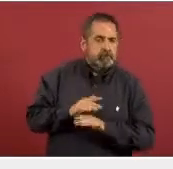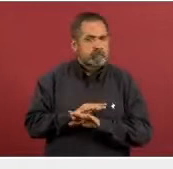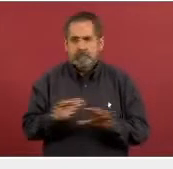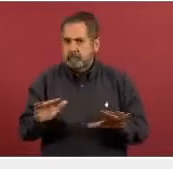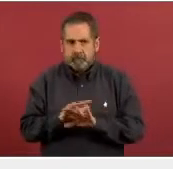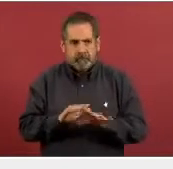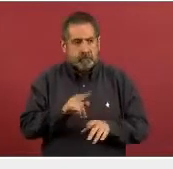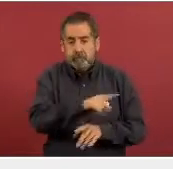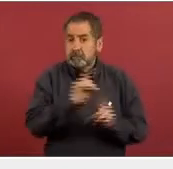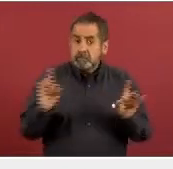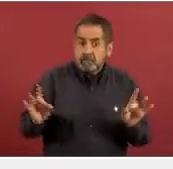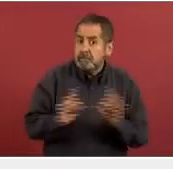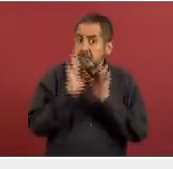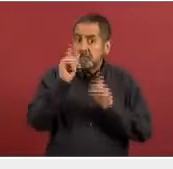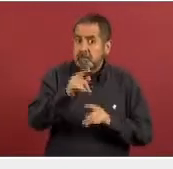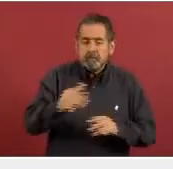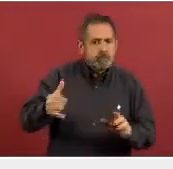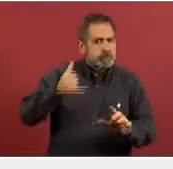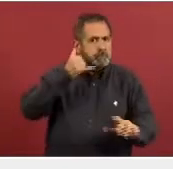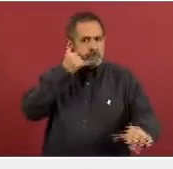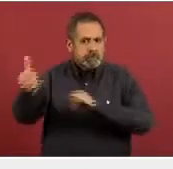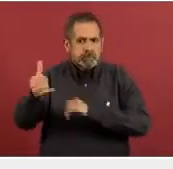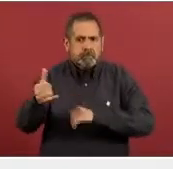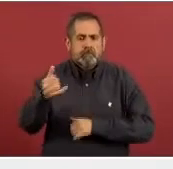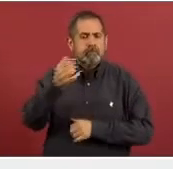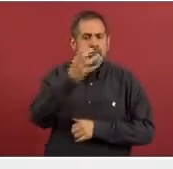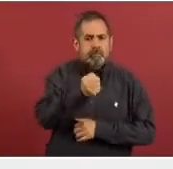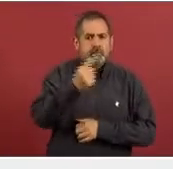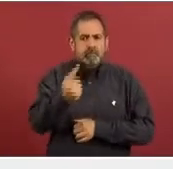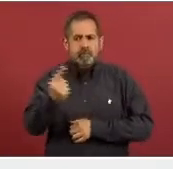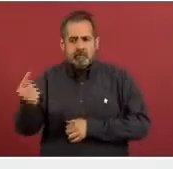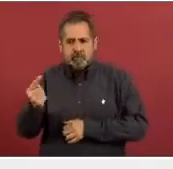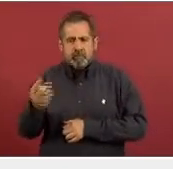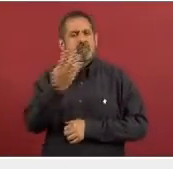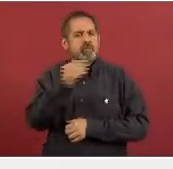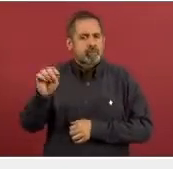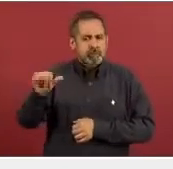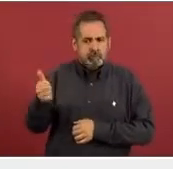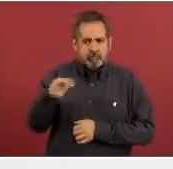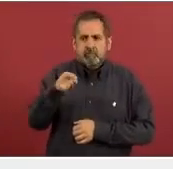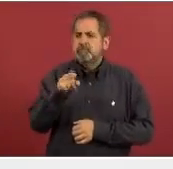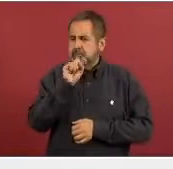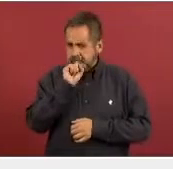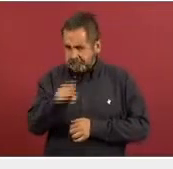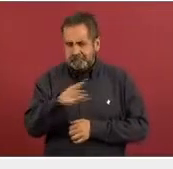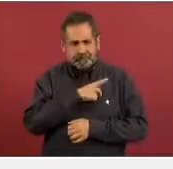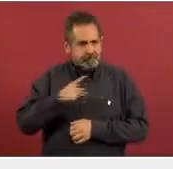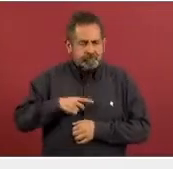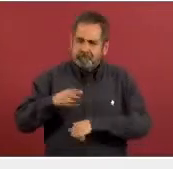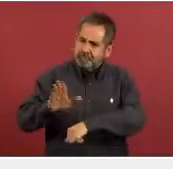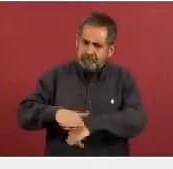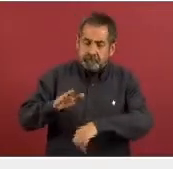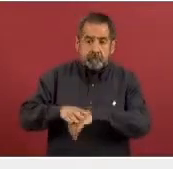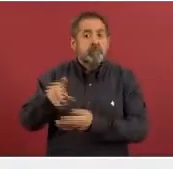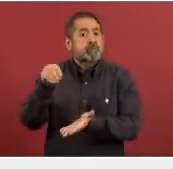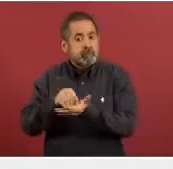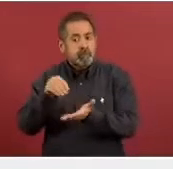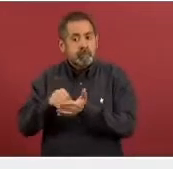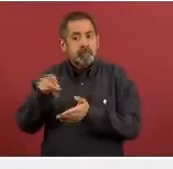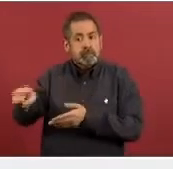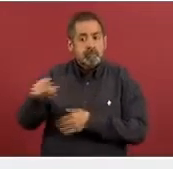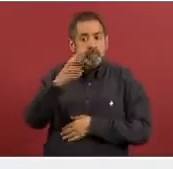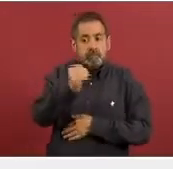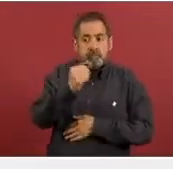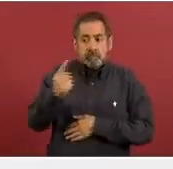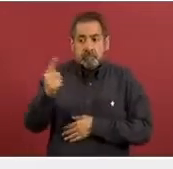número 911, los servicios de atención a la violencia contra las mujeres siguen